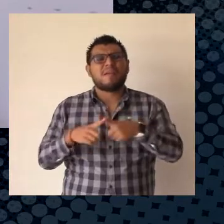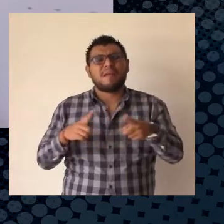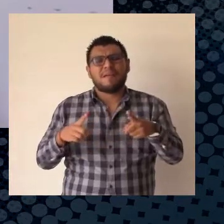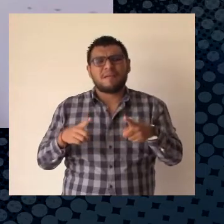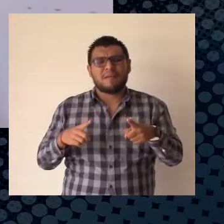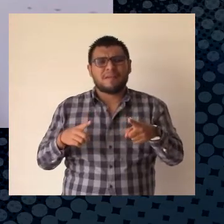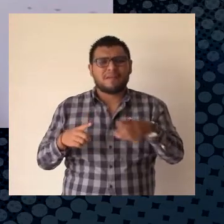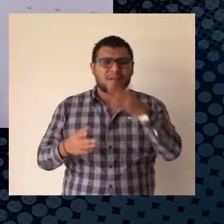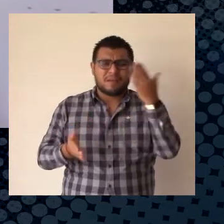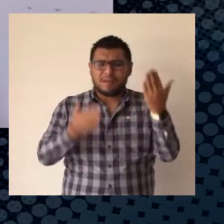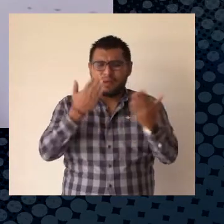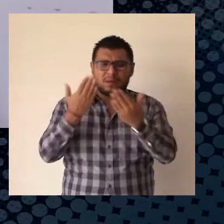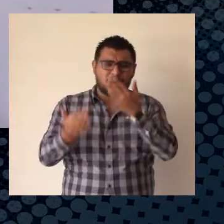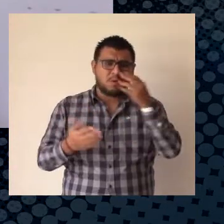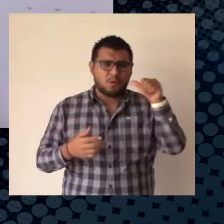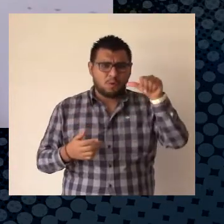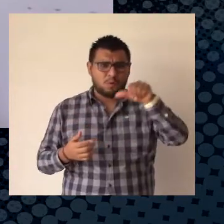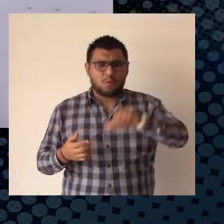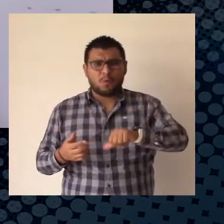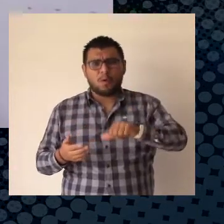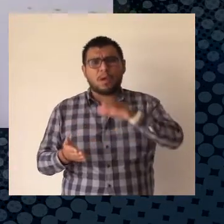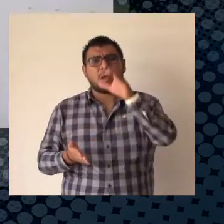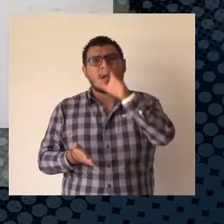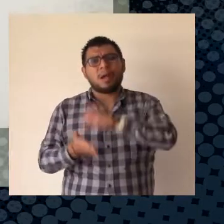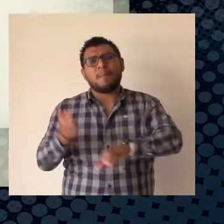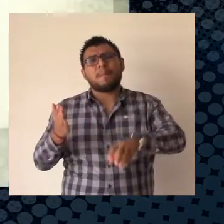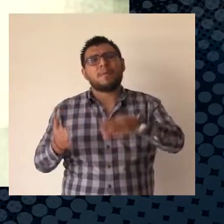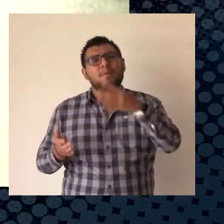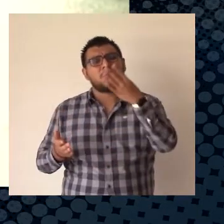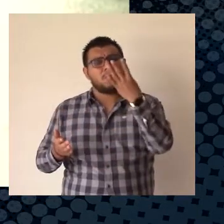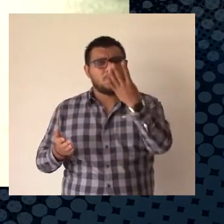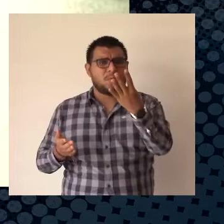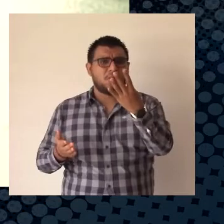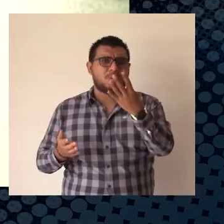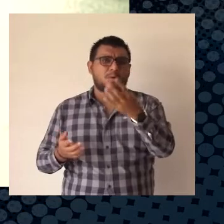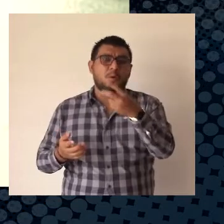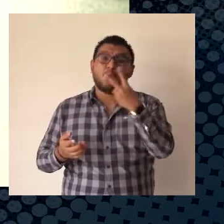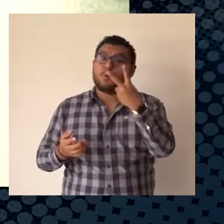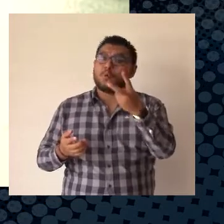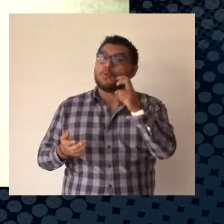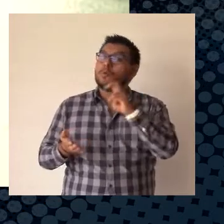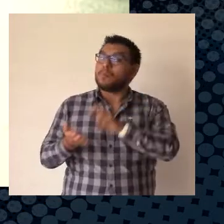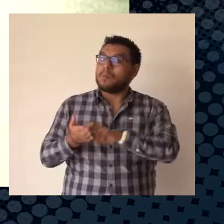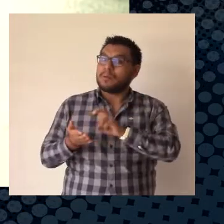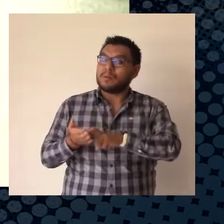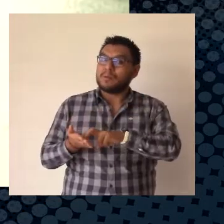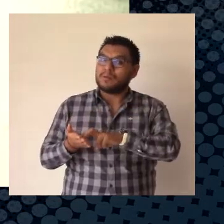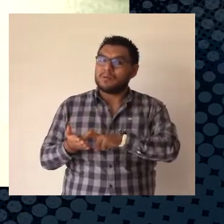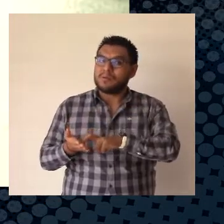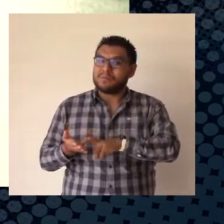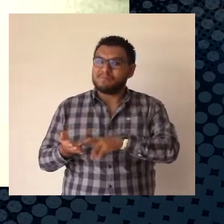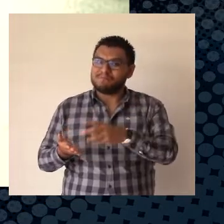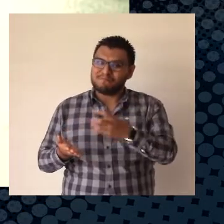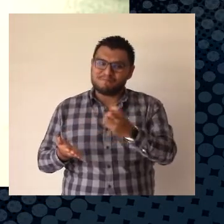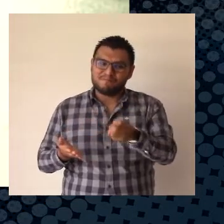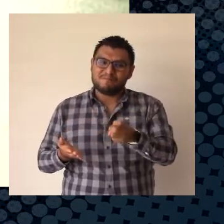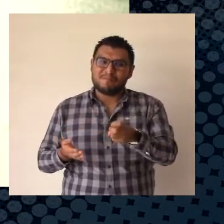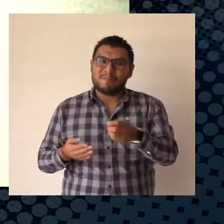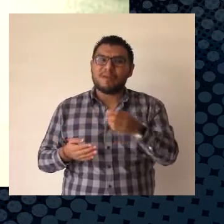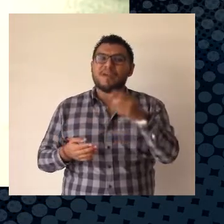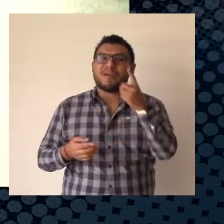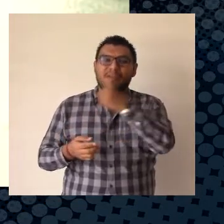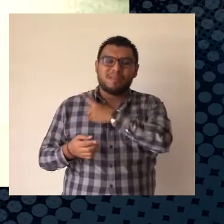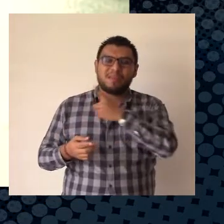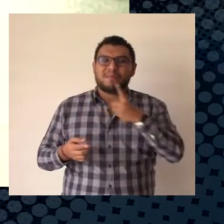esto. Hoy nos toca el capítulo 4 y solamente dos versículos. Así que tenemos